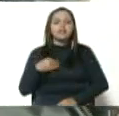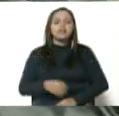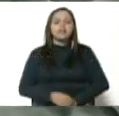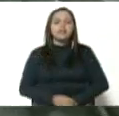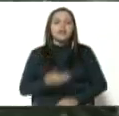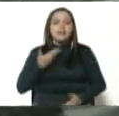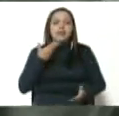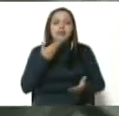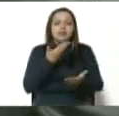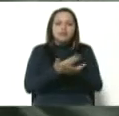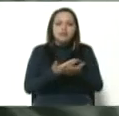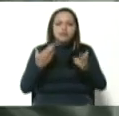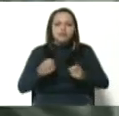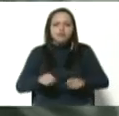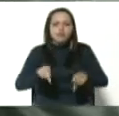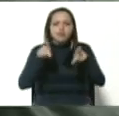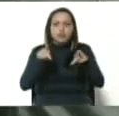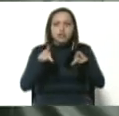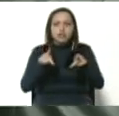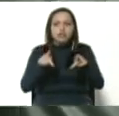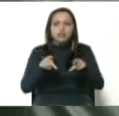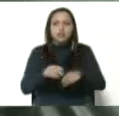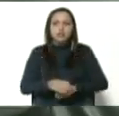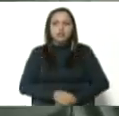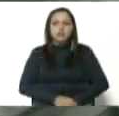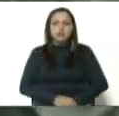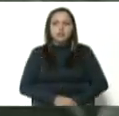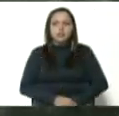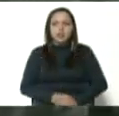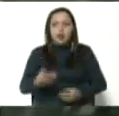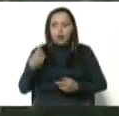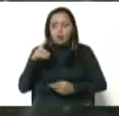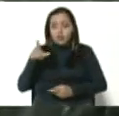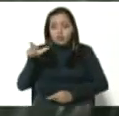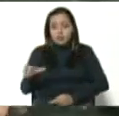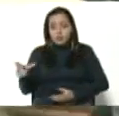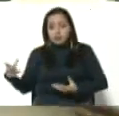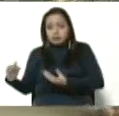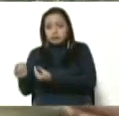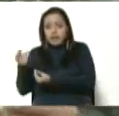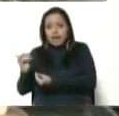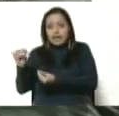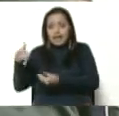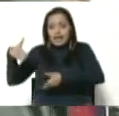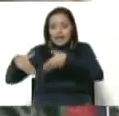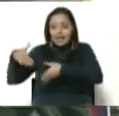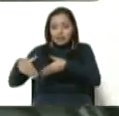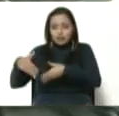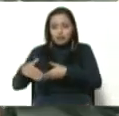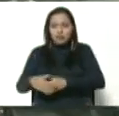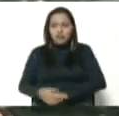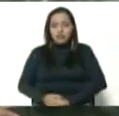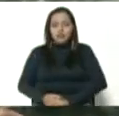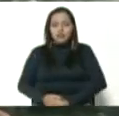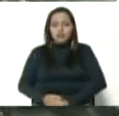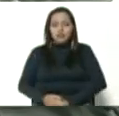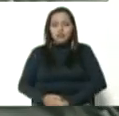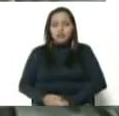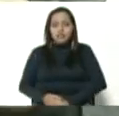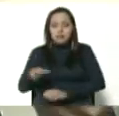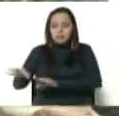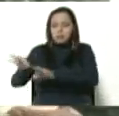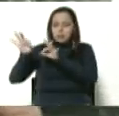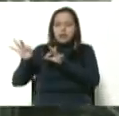oportunidad de que mi compañero que está a mi lado derecho fue electo en un consejo central donde participaron 80